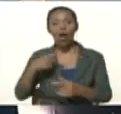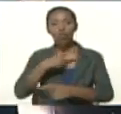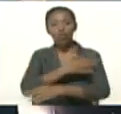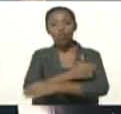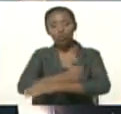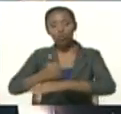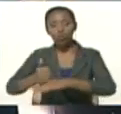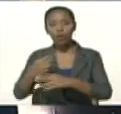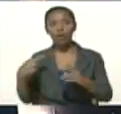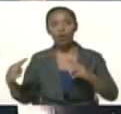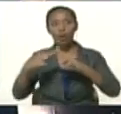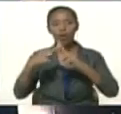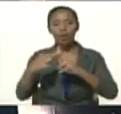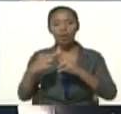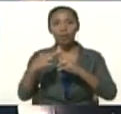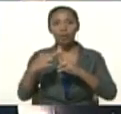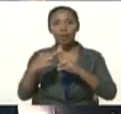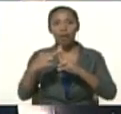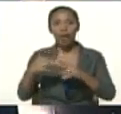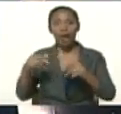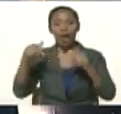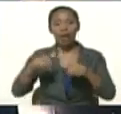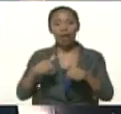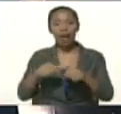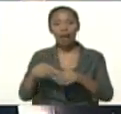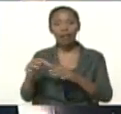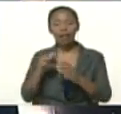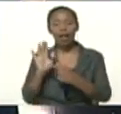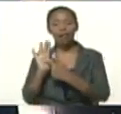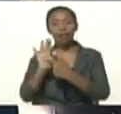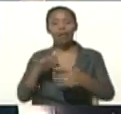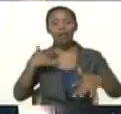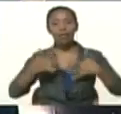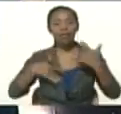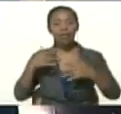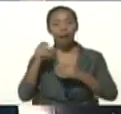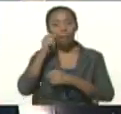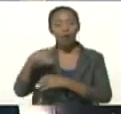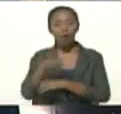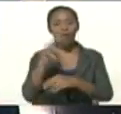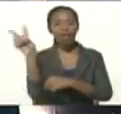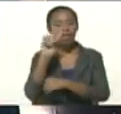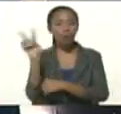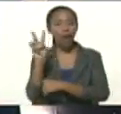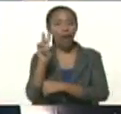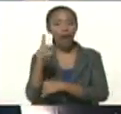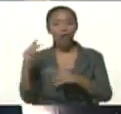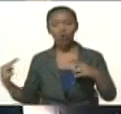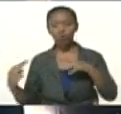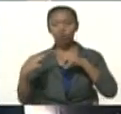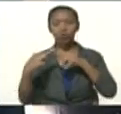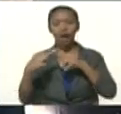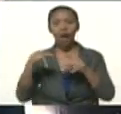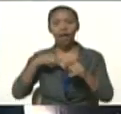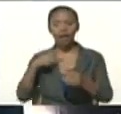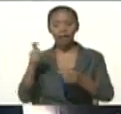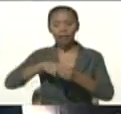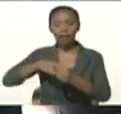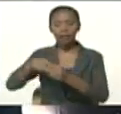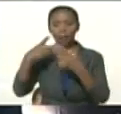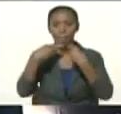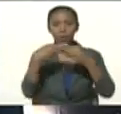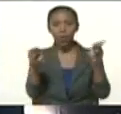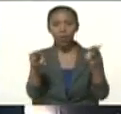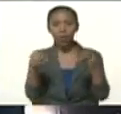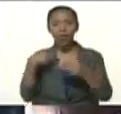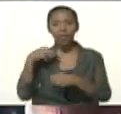que se encuentran en ese importante evento, igualmente al pueblo de Venezuela. Nos encontramos en el registro público